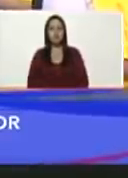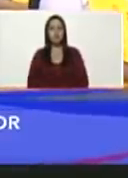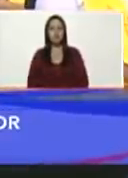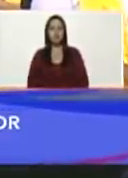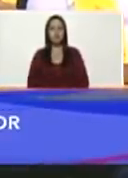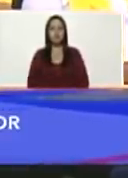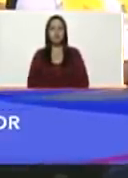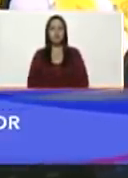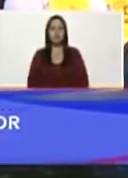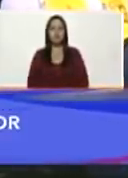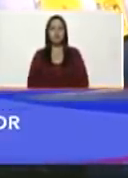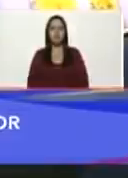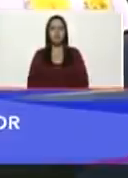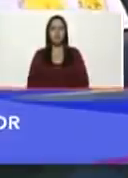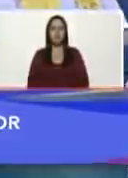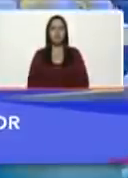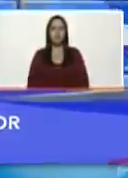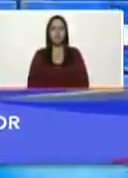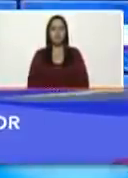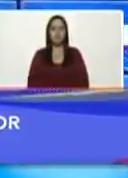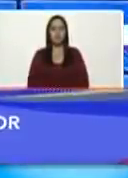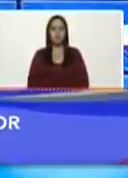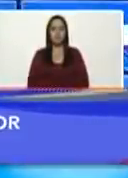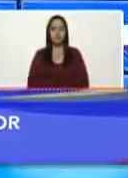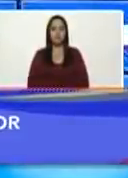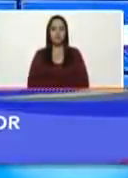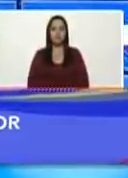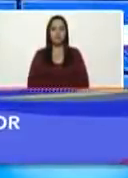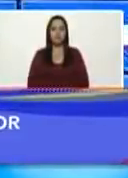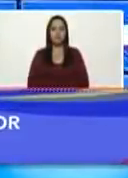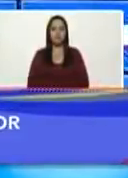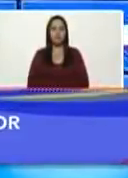El ministro y rectorísimo,